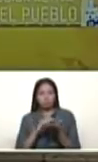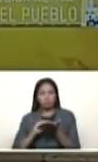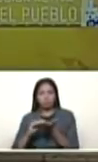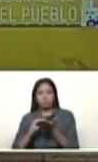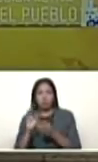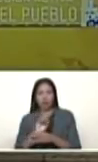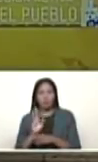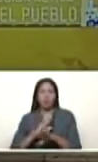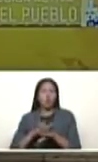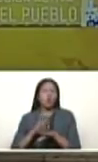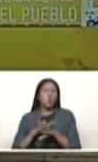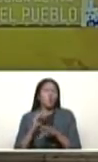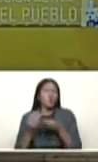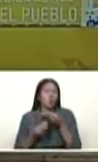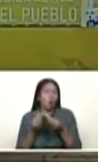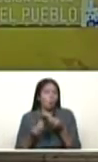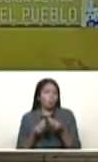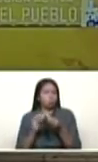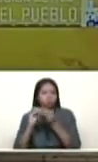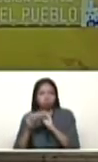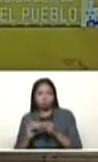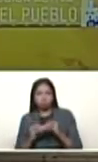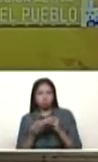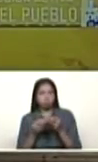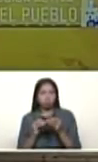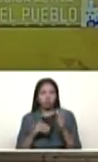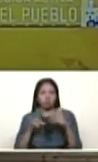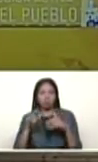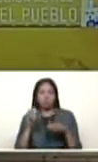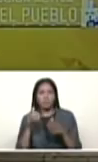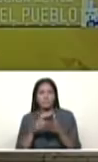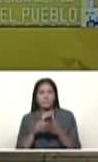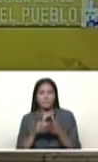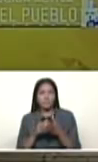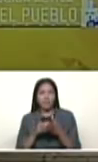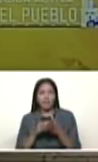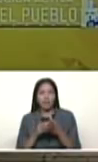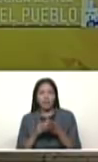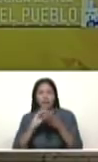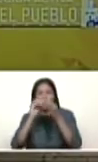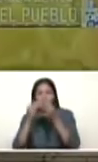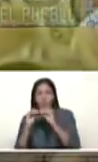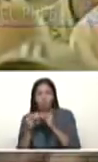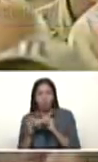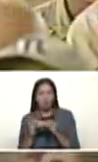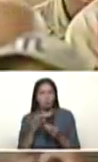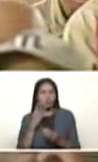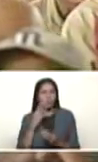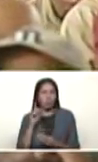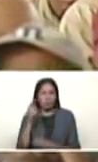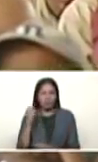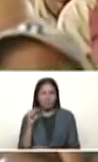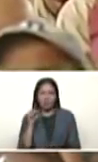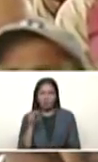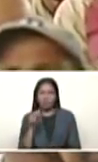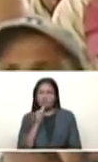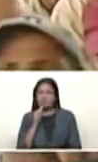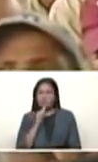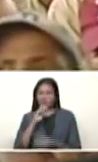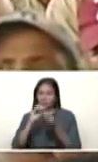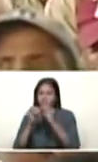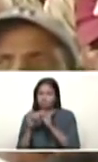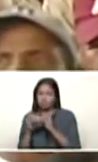¿Cómo le caemos a esos 12.000? ¿Qué nivel de mantenimiento tienen ustedes? ¿Quién les repara los